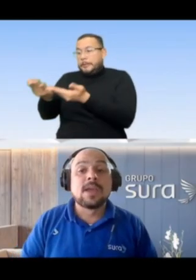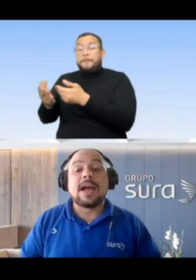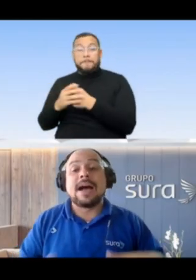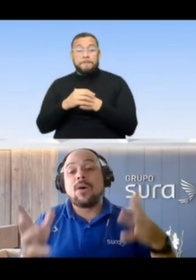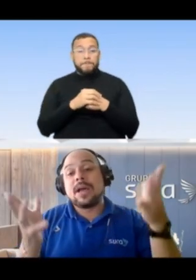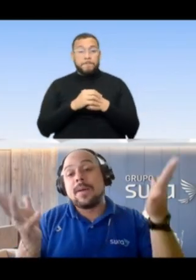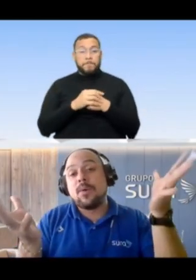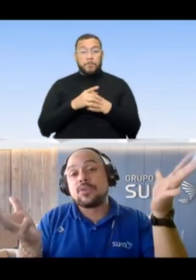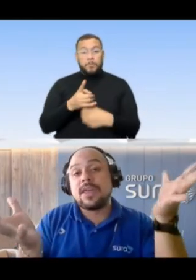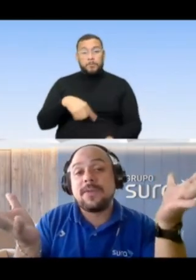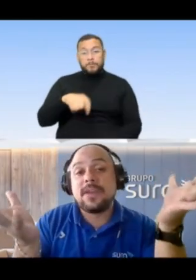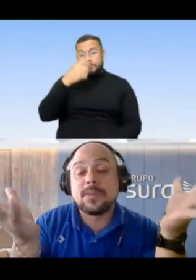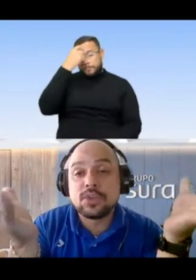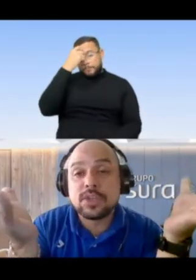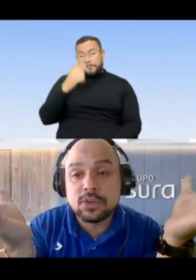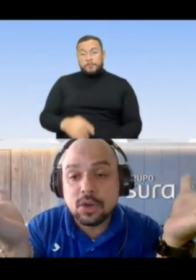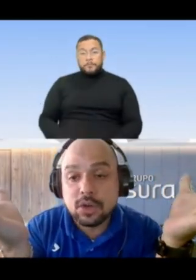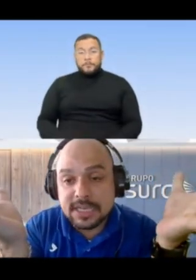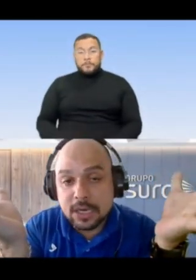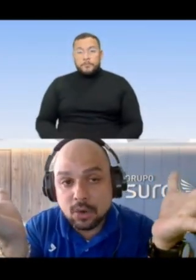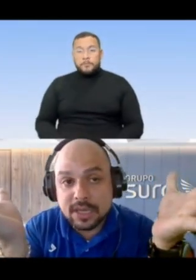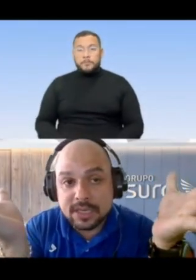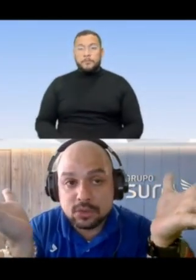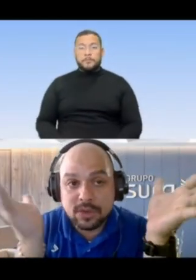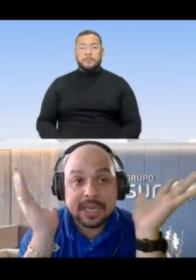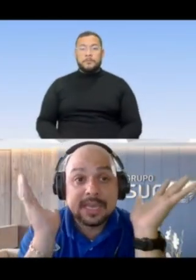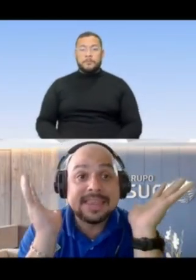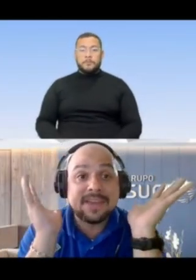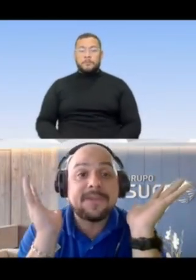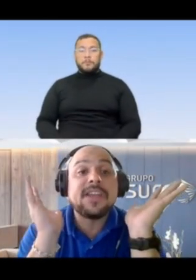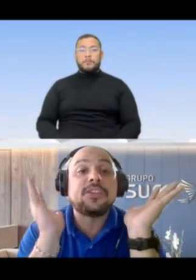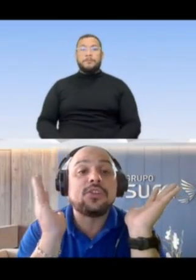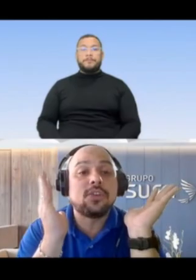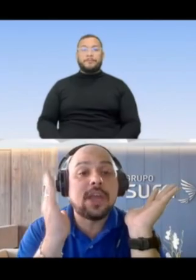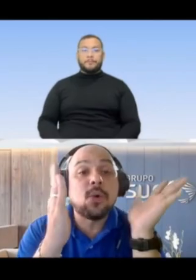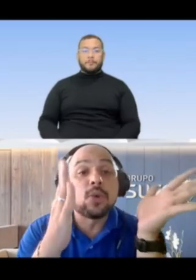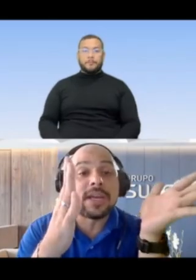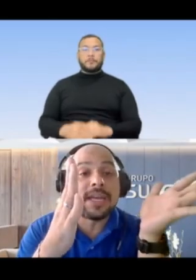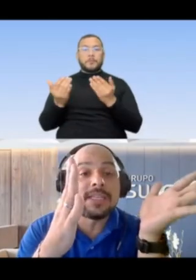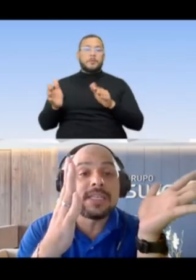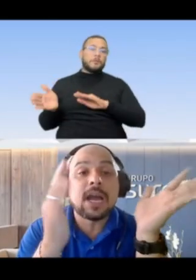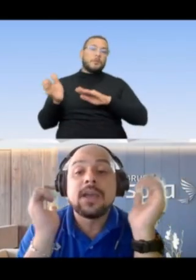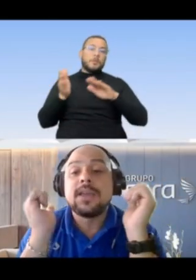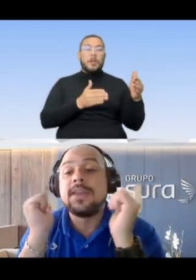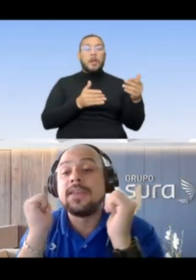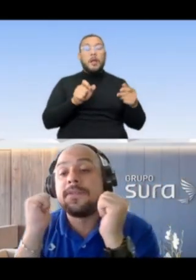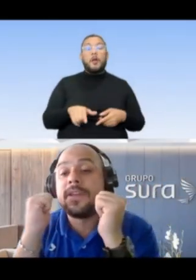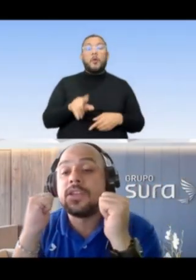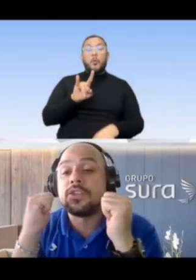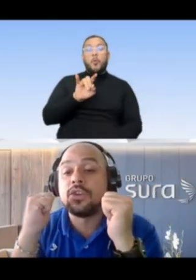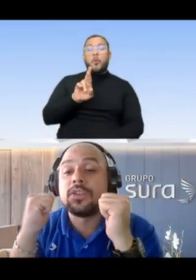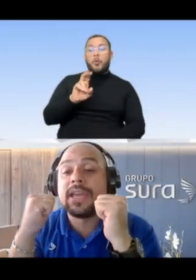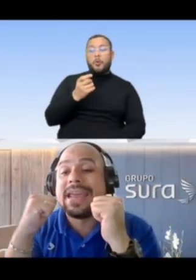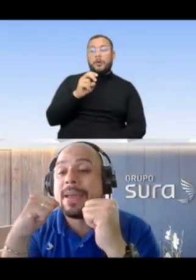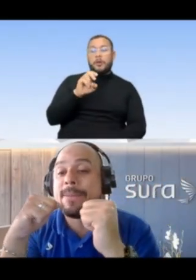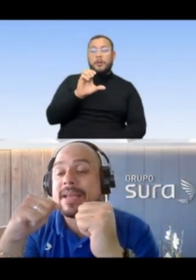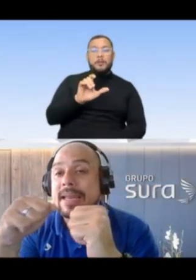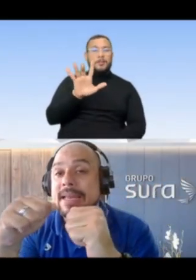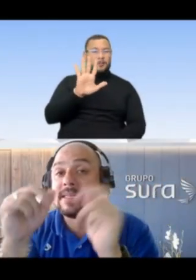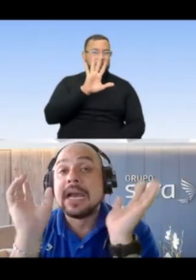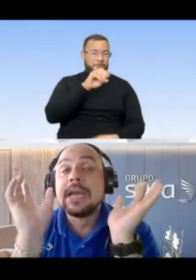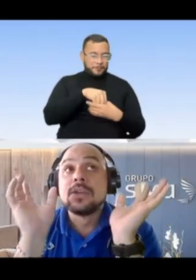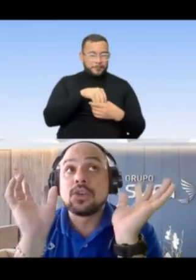¿Listo? Ahora vamos a definir, muchachos, lo que es el contexto de definición de urgencia y definición